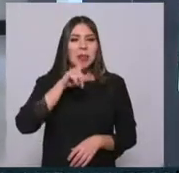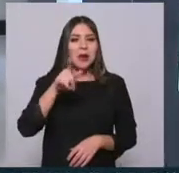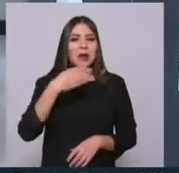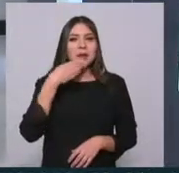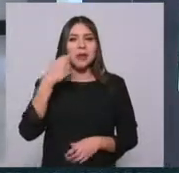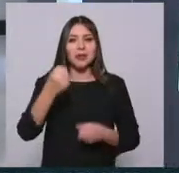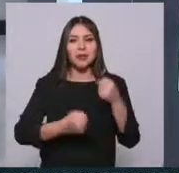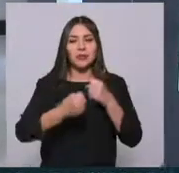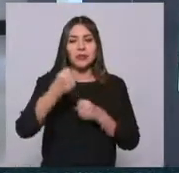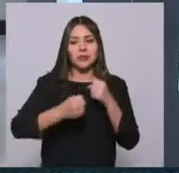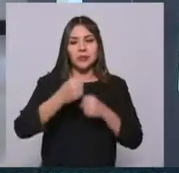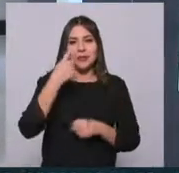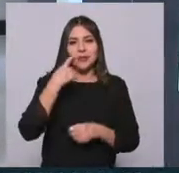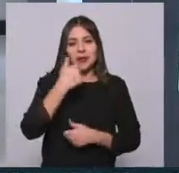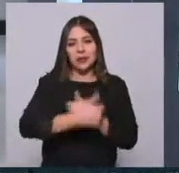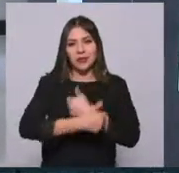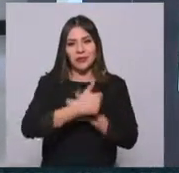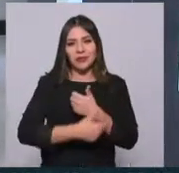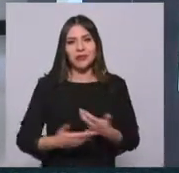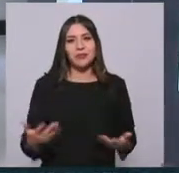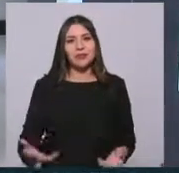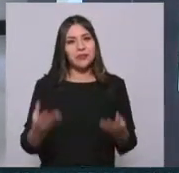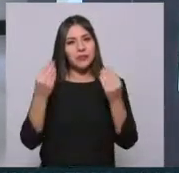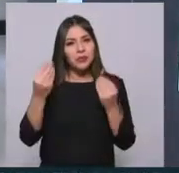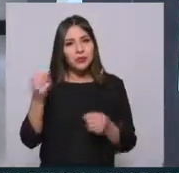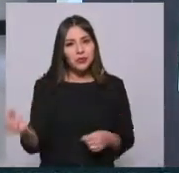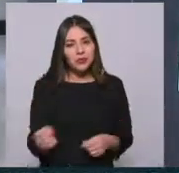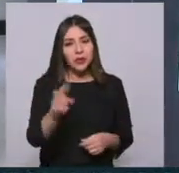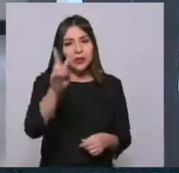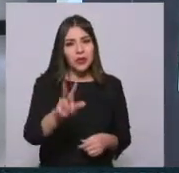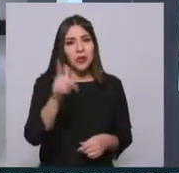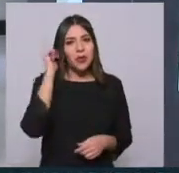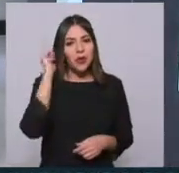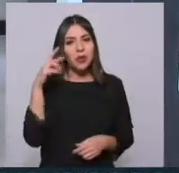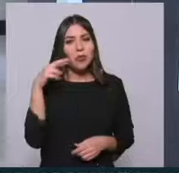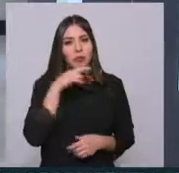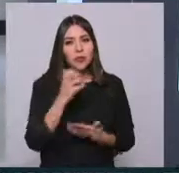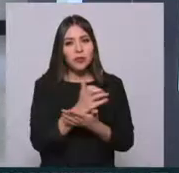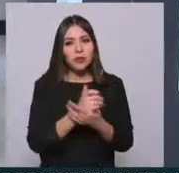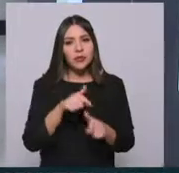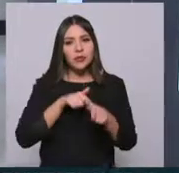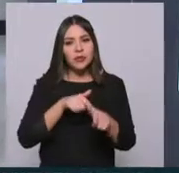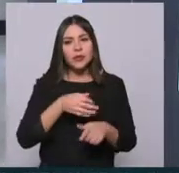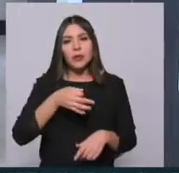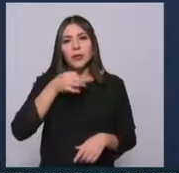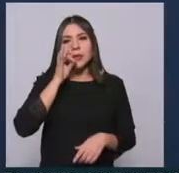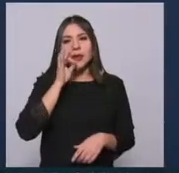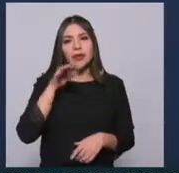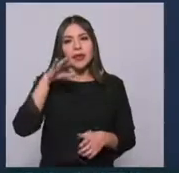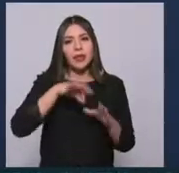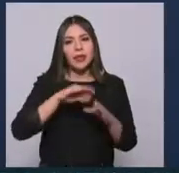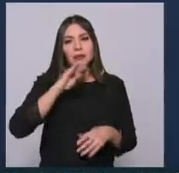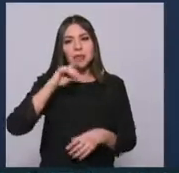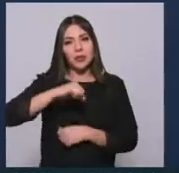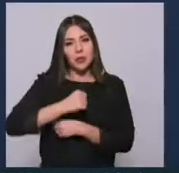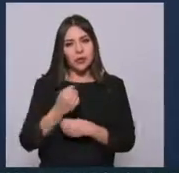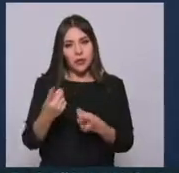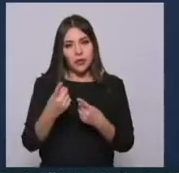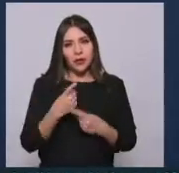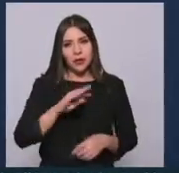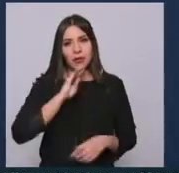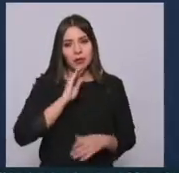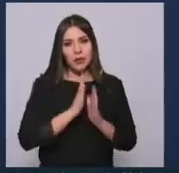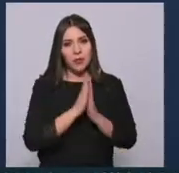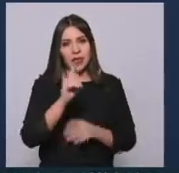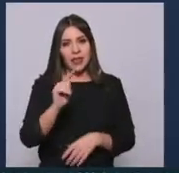del automovilismo. Bueno, pues te deseo mucha suerte de verdad y que te recuperes pronto, que sigas tomando el té de tu mamá y ahí me guarda un poco, por favor, señora,